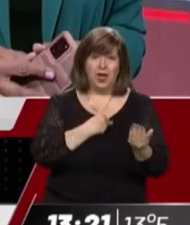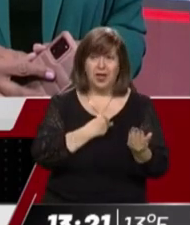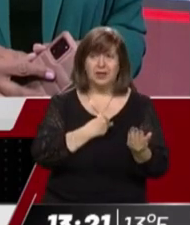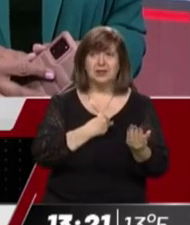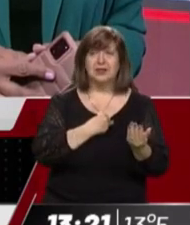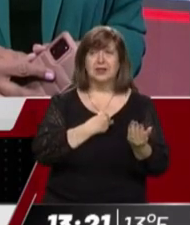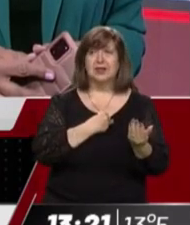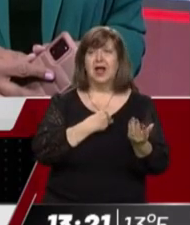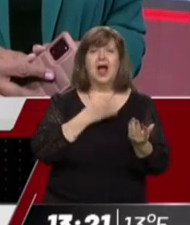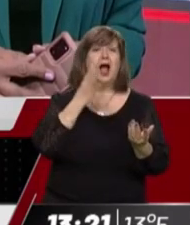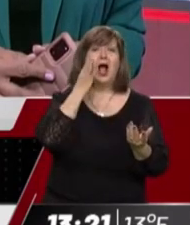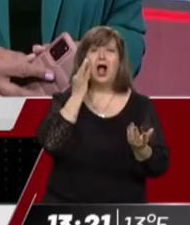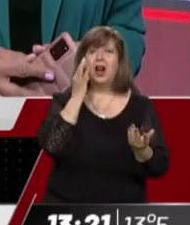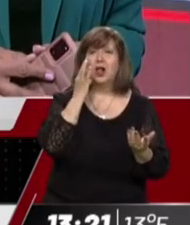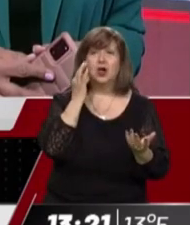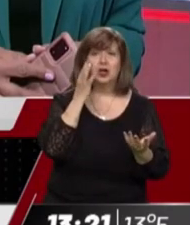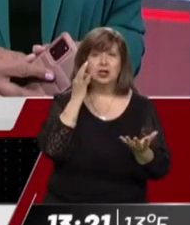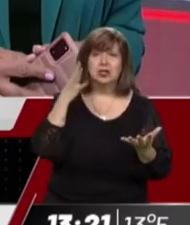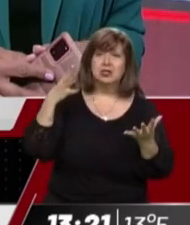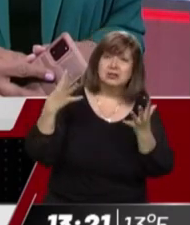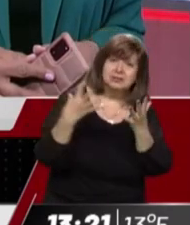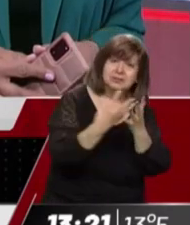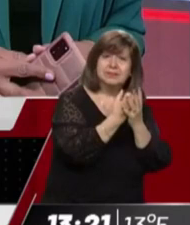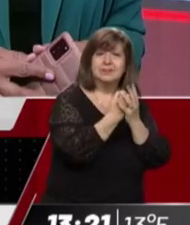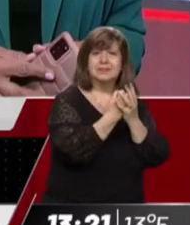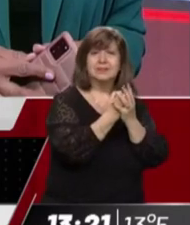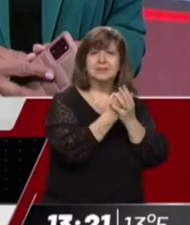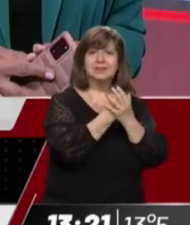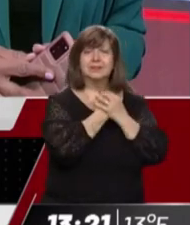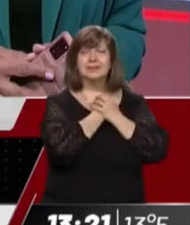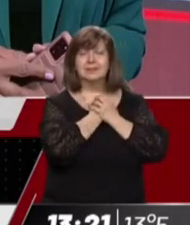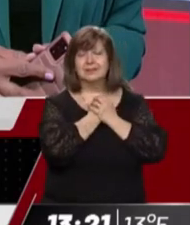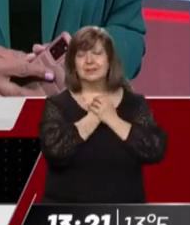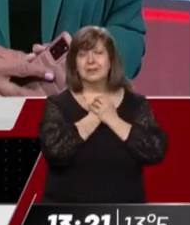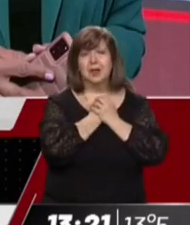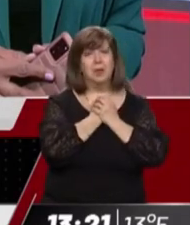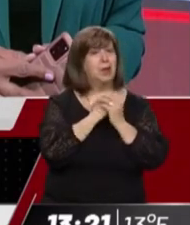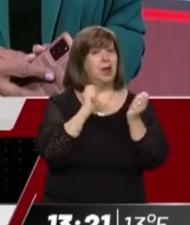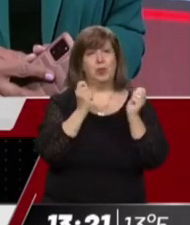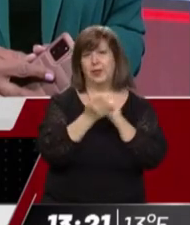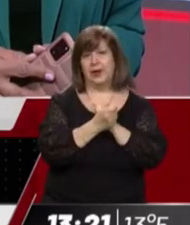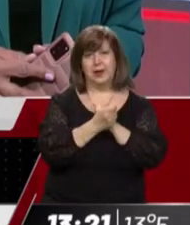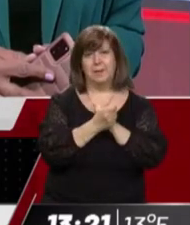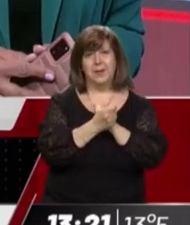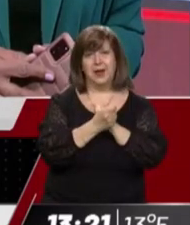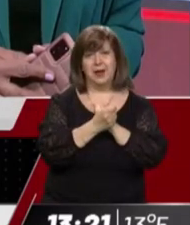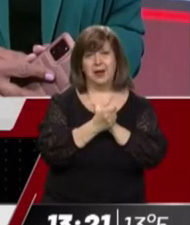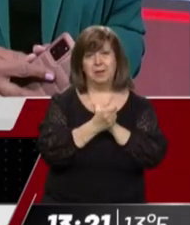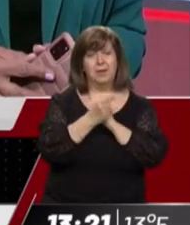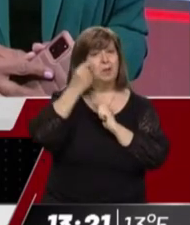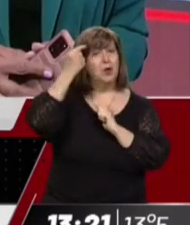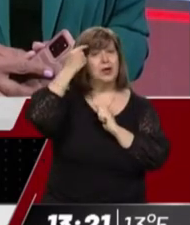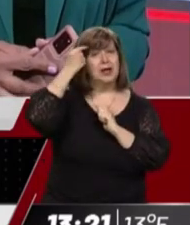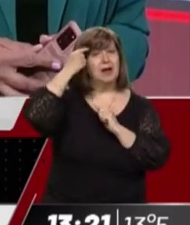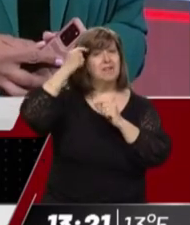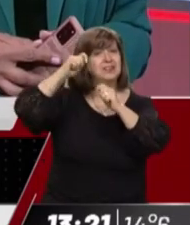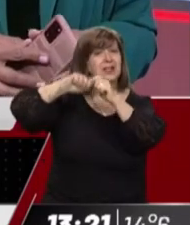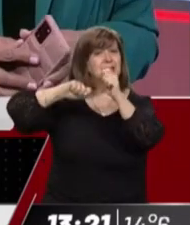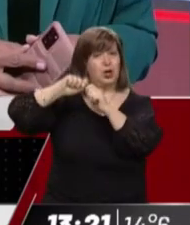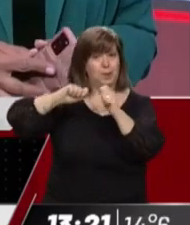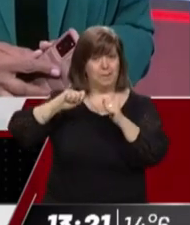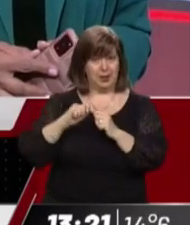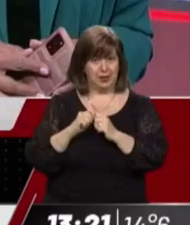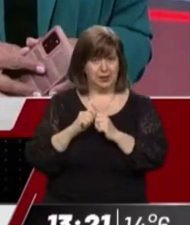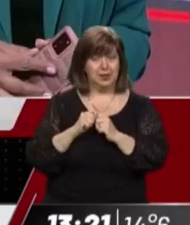Tener algo a lo cual atenerse, algo de lo cual agarrarse para poder salir adelante. Es decir,